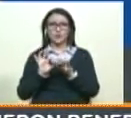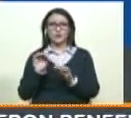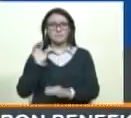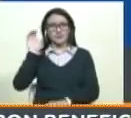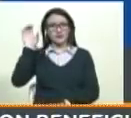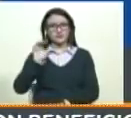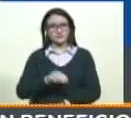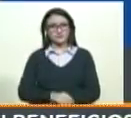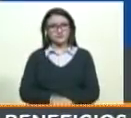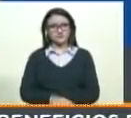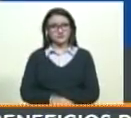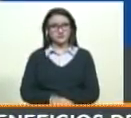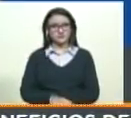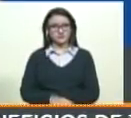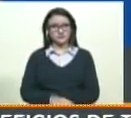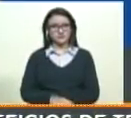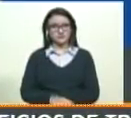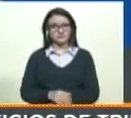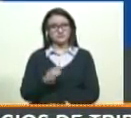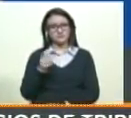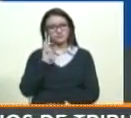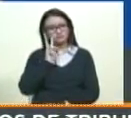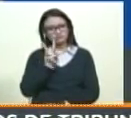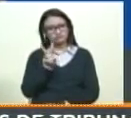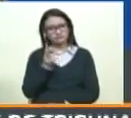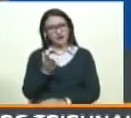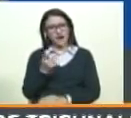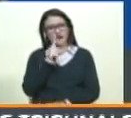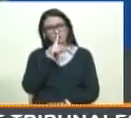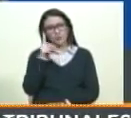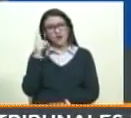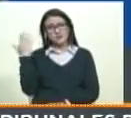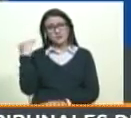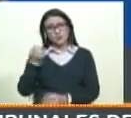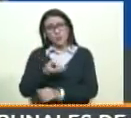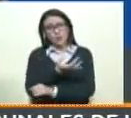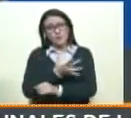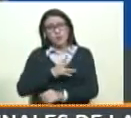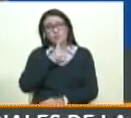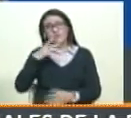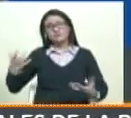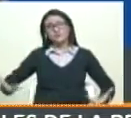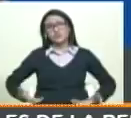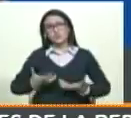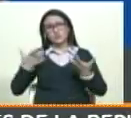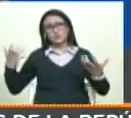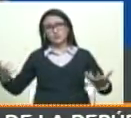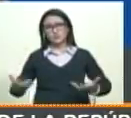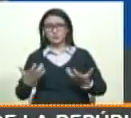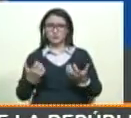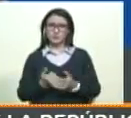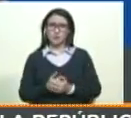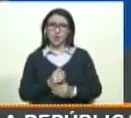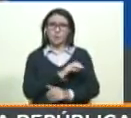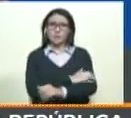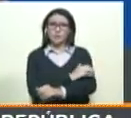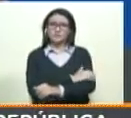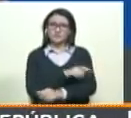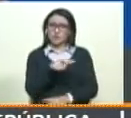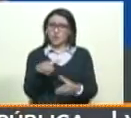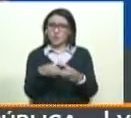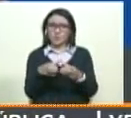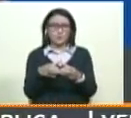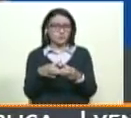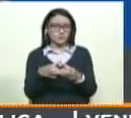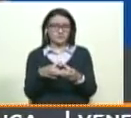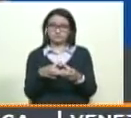país. Ustedes vieron hace un año nuestro país encendido, nuestro país con una oposición que en vez de irse